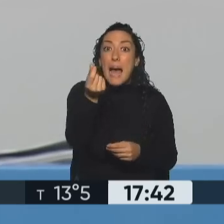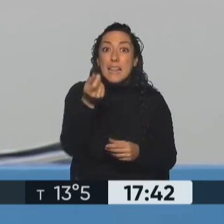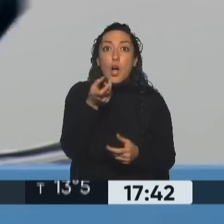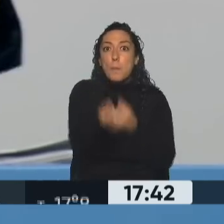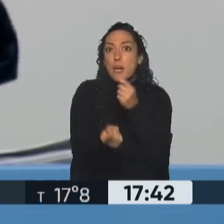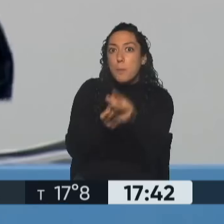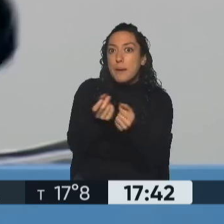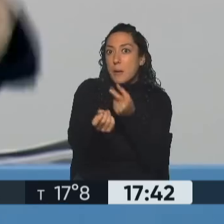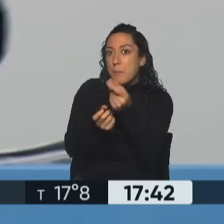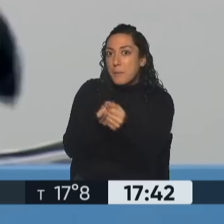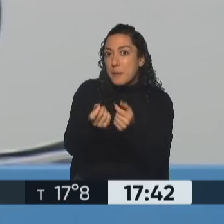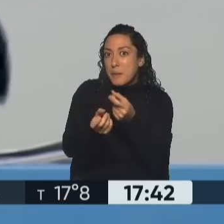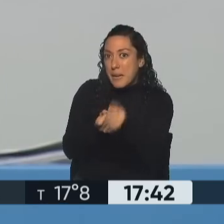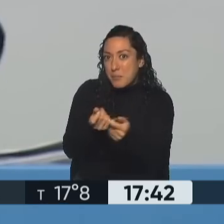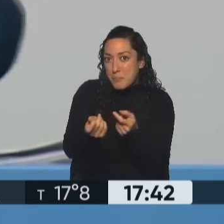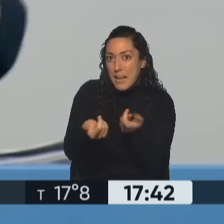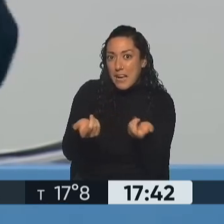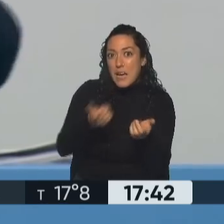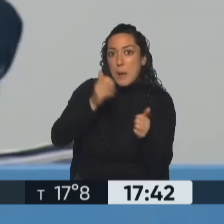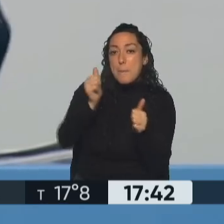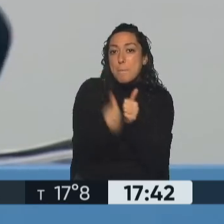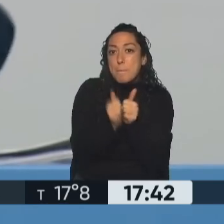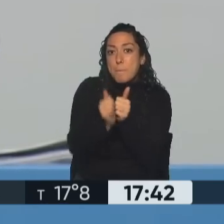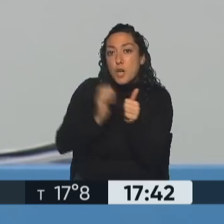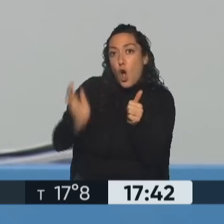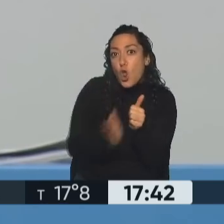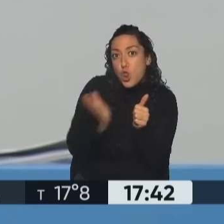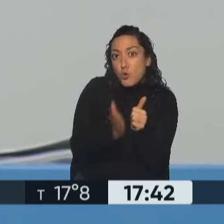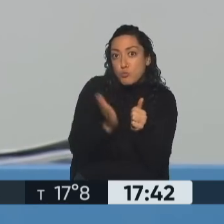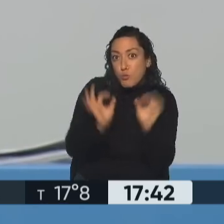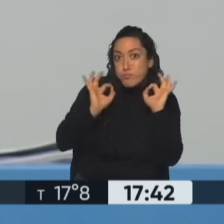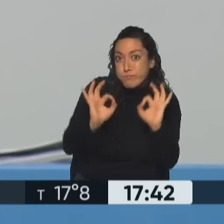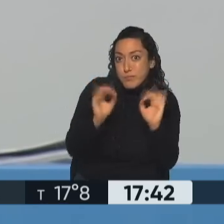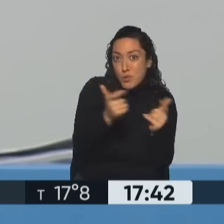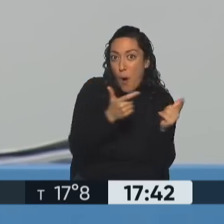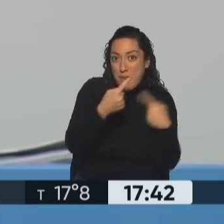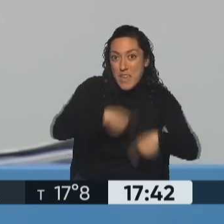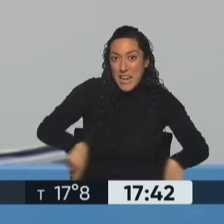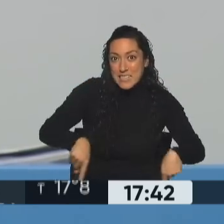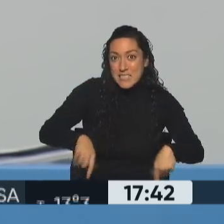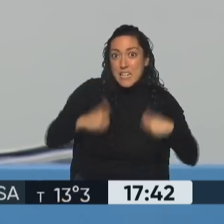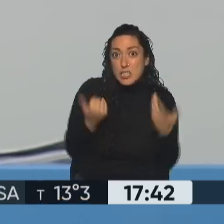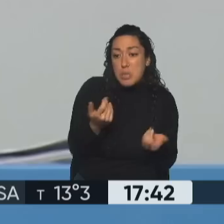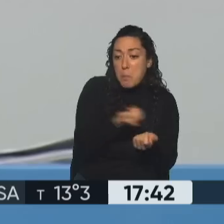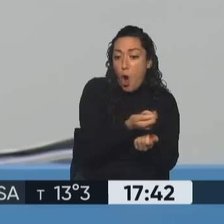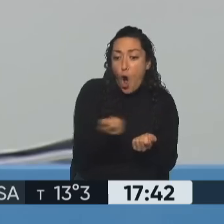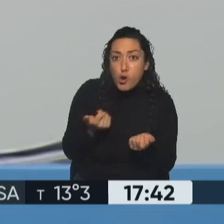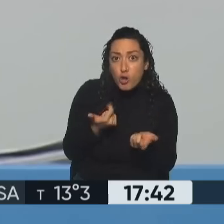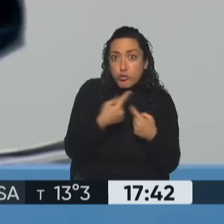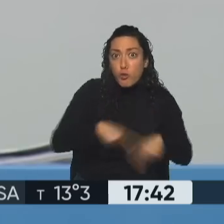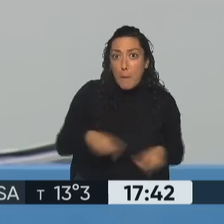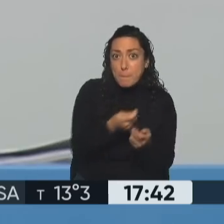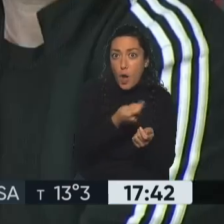mucho, la oferta, o sea, la producción, no alcanza a producir todos los bienes y entonces, ante esa escasez, ante esa